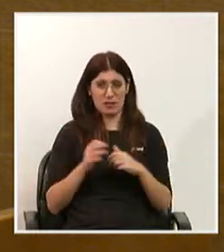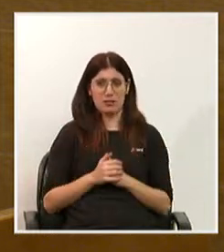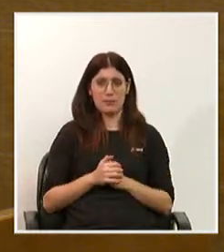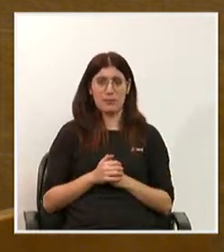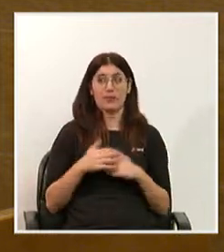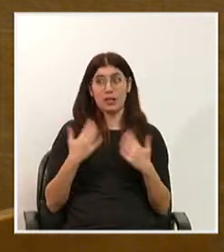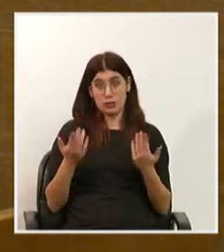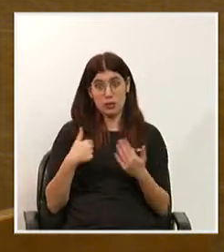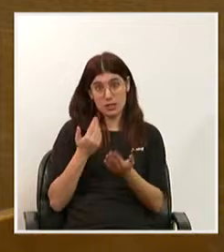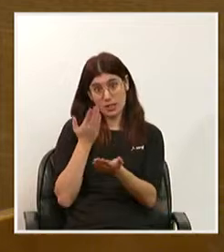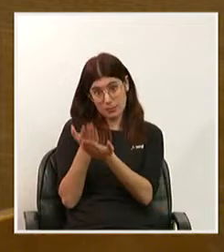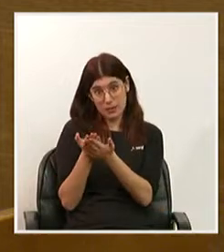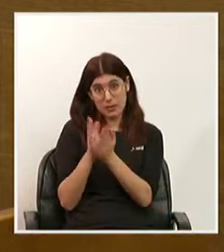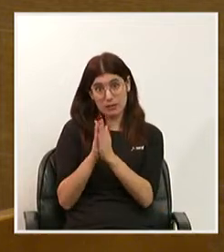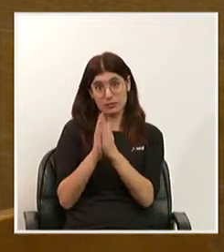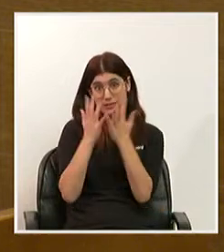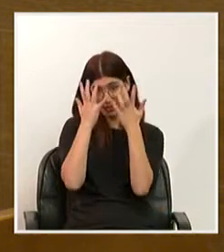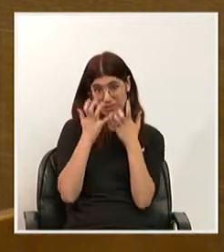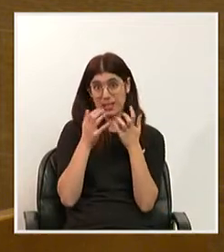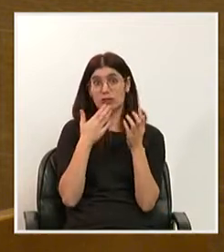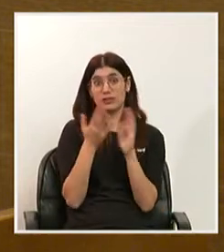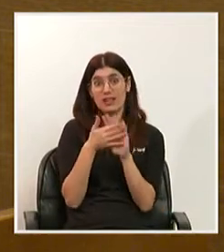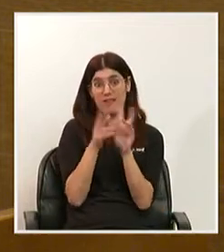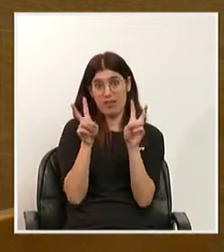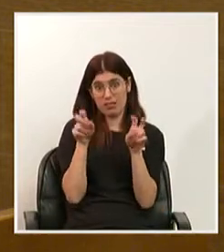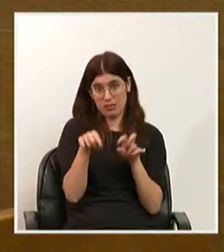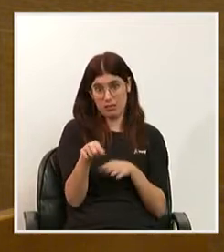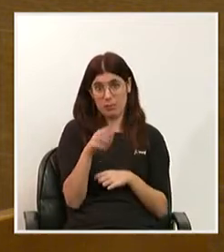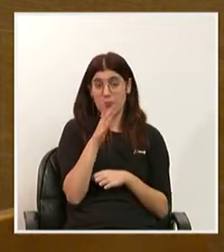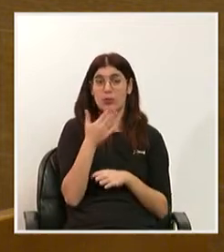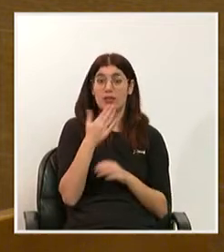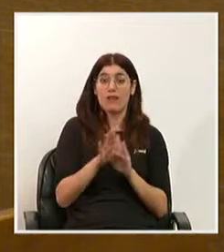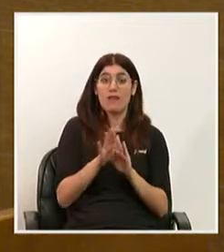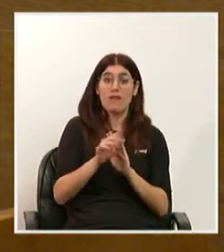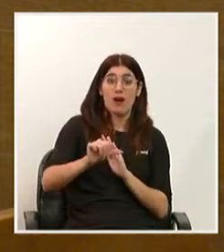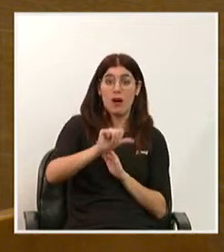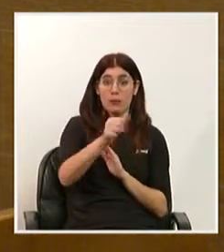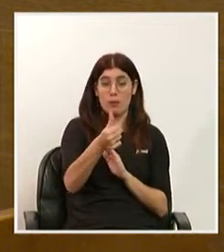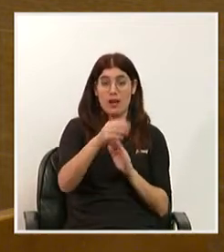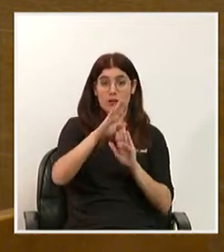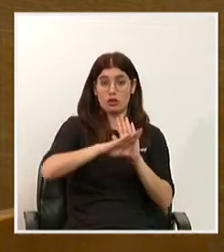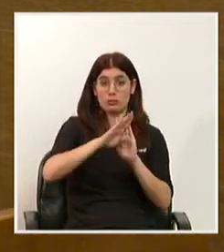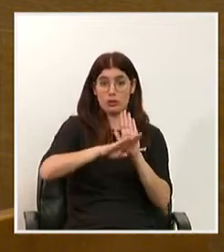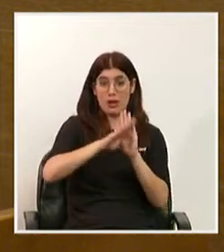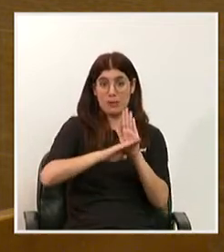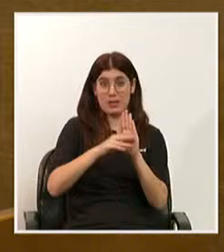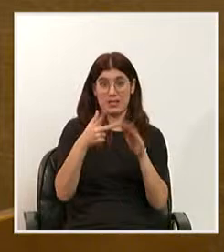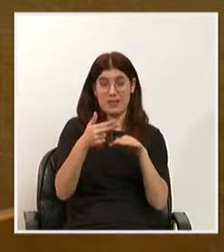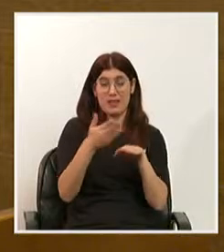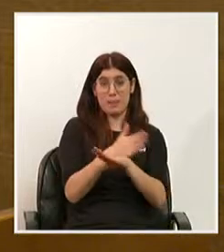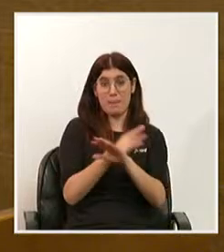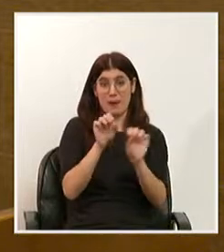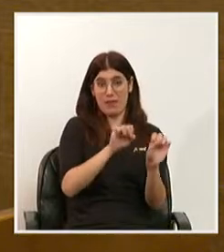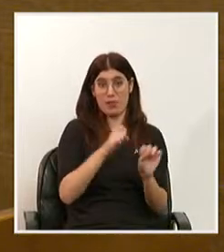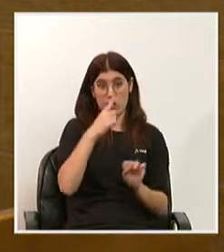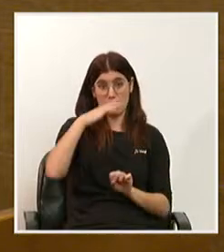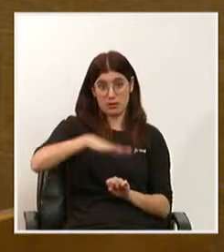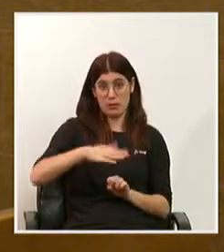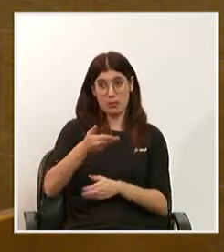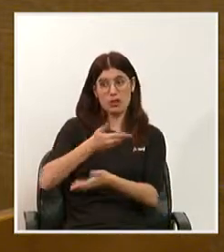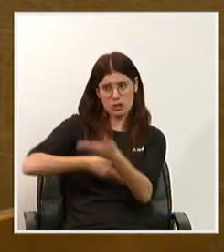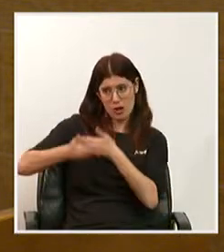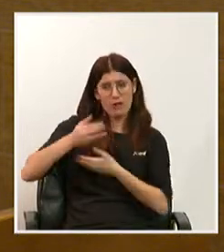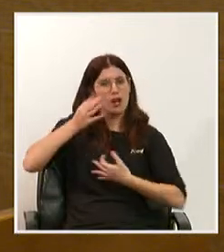Así que les pediría seriedad cuando hablen de esto y que cuando se vaya a aprobar la estrategia los programas de prevención de menores colaboren colaboren de